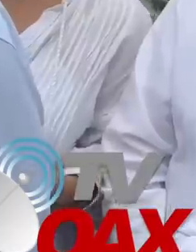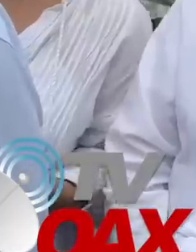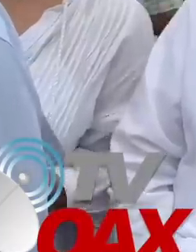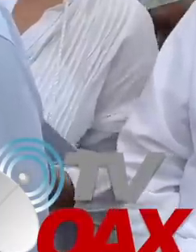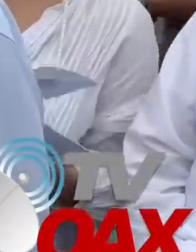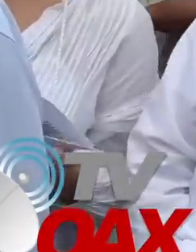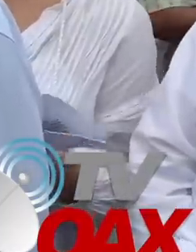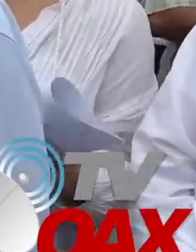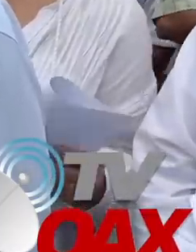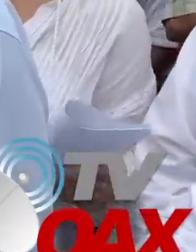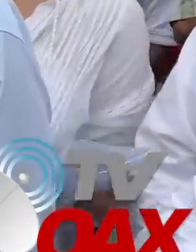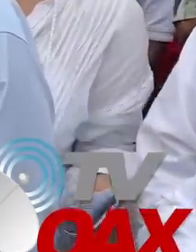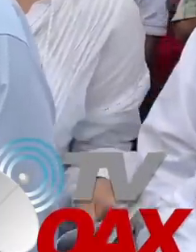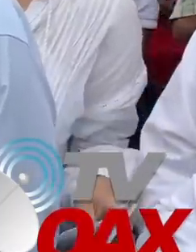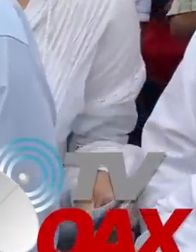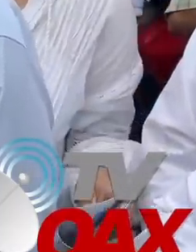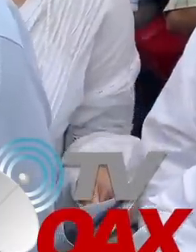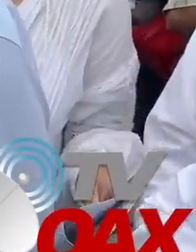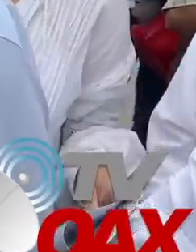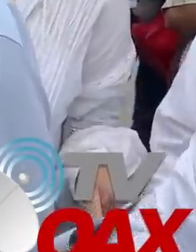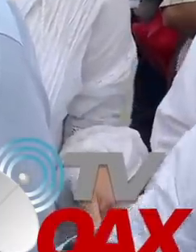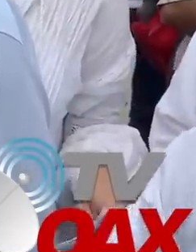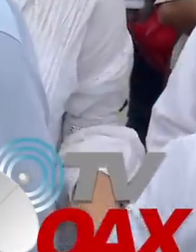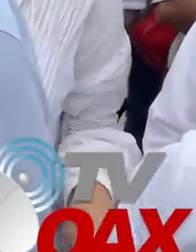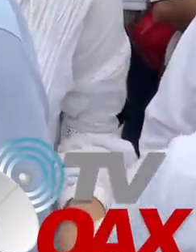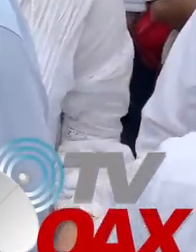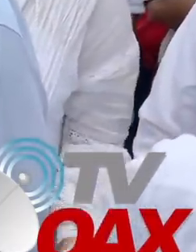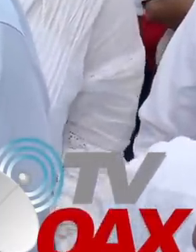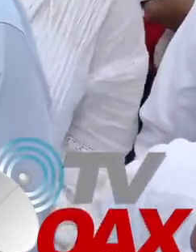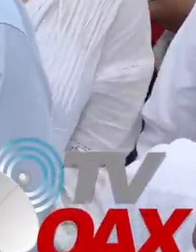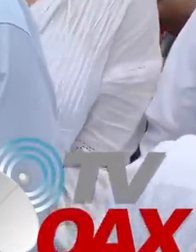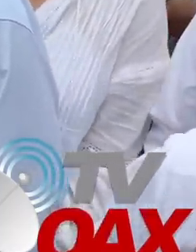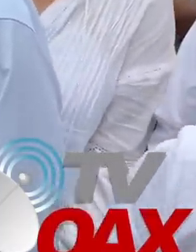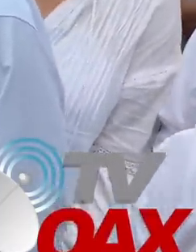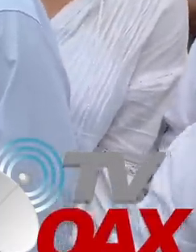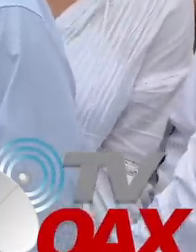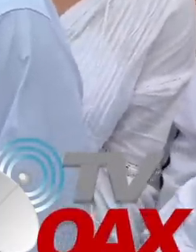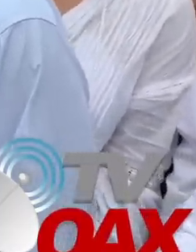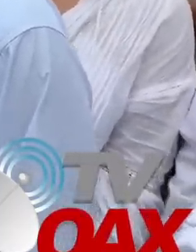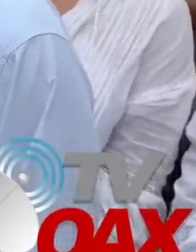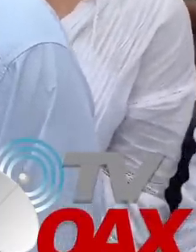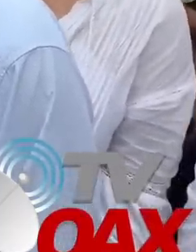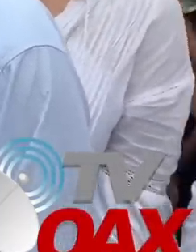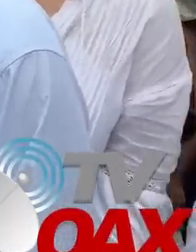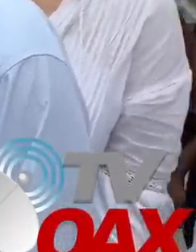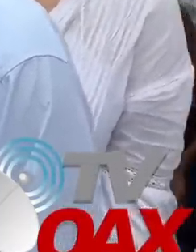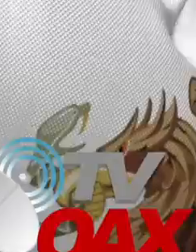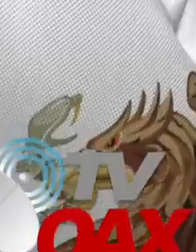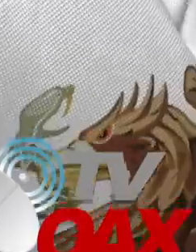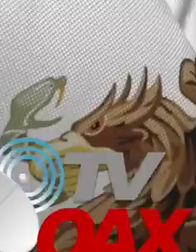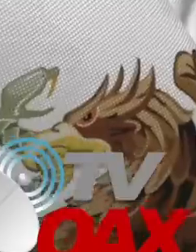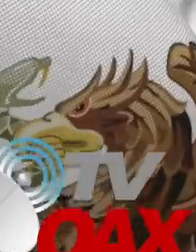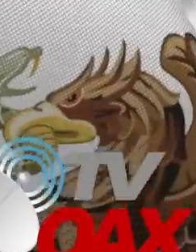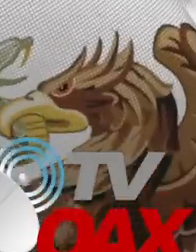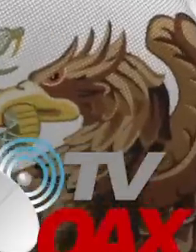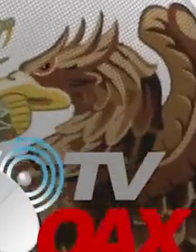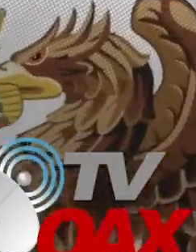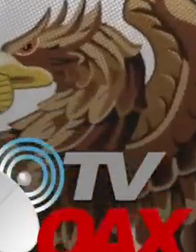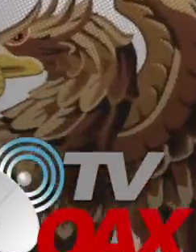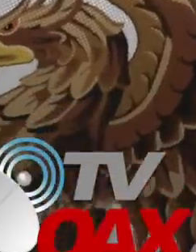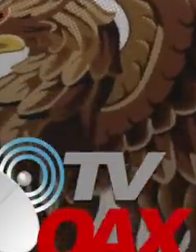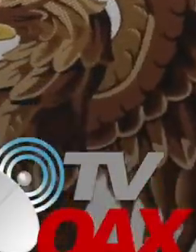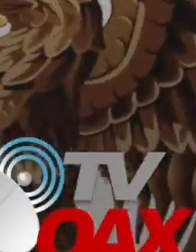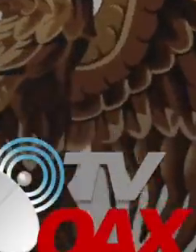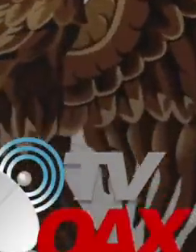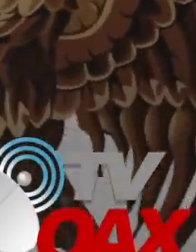abajo. El presidente Andrés Manuel López Obrador está dejando un gran legado a la nación